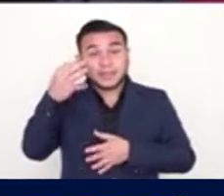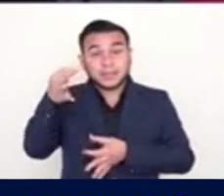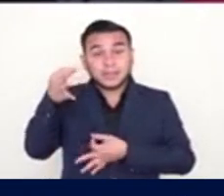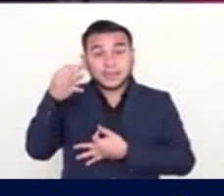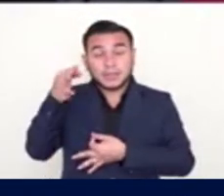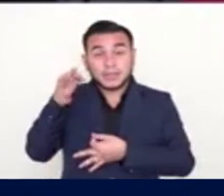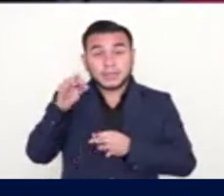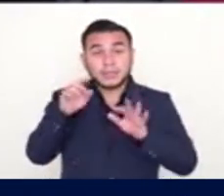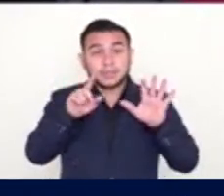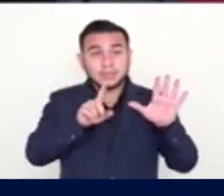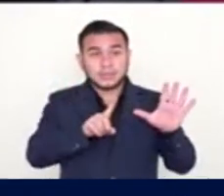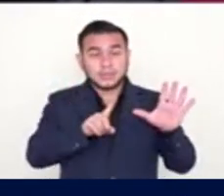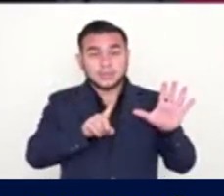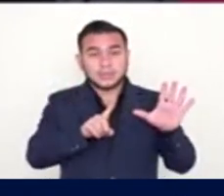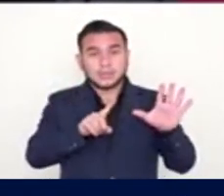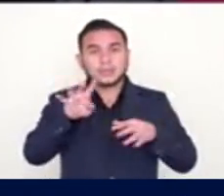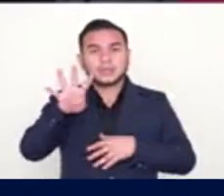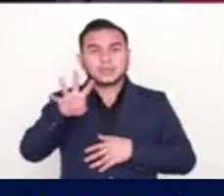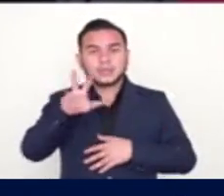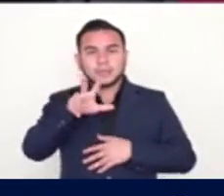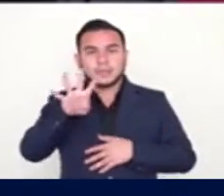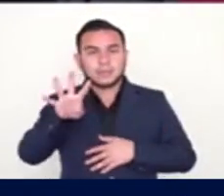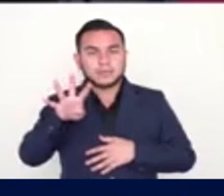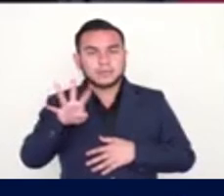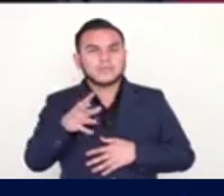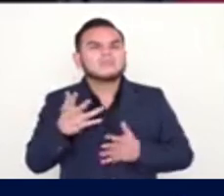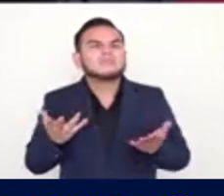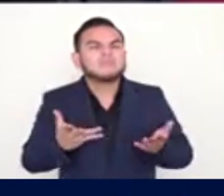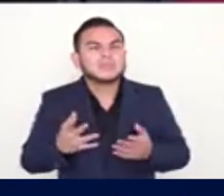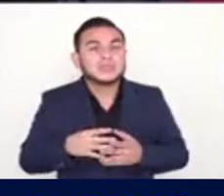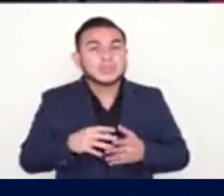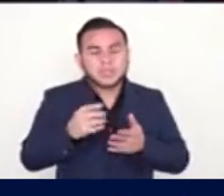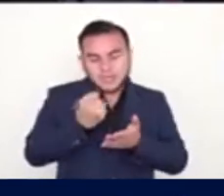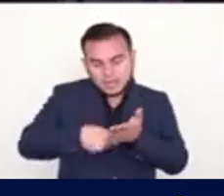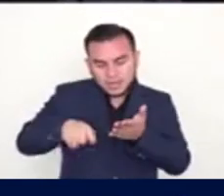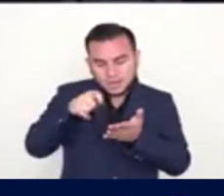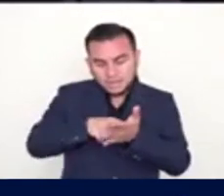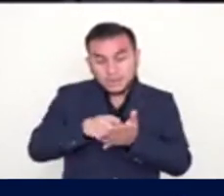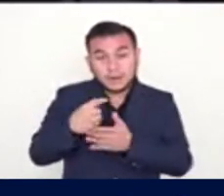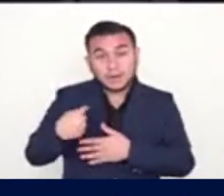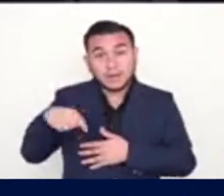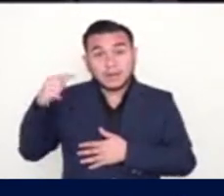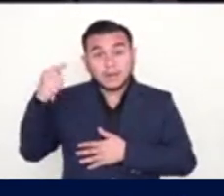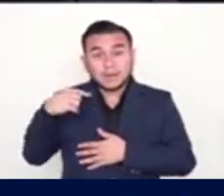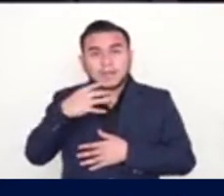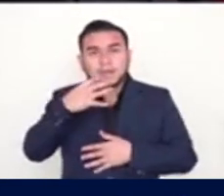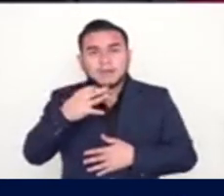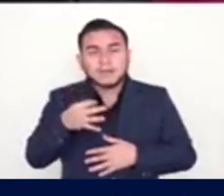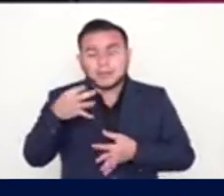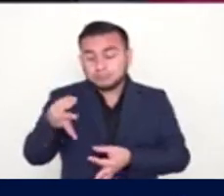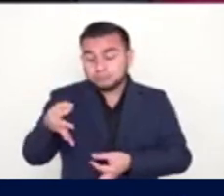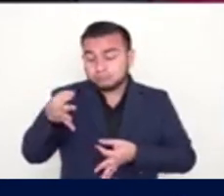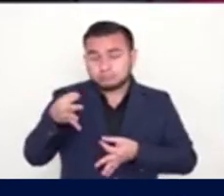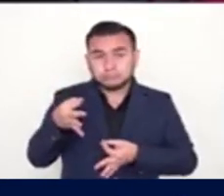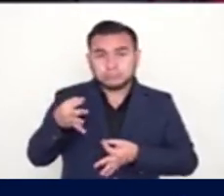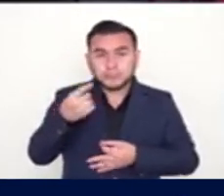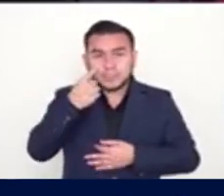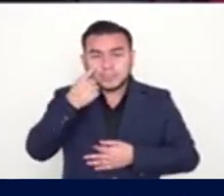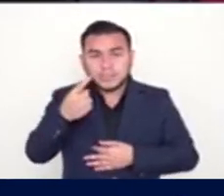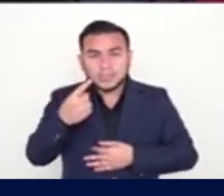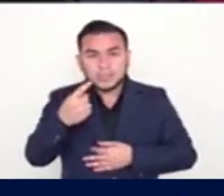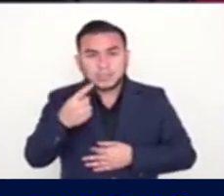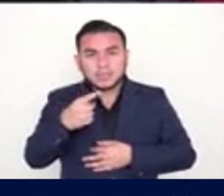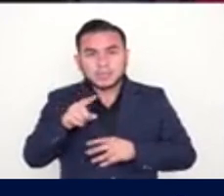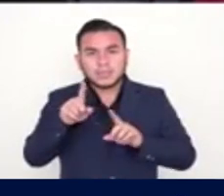6 congresistas. 6 de 435. Sí. Exacto, que escribieron una misiva ayer y que usted la recibió y que, en la que hablan sobre